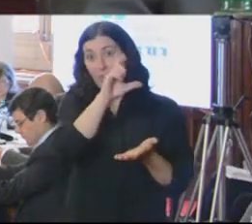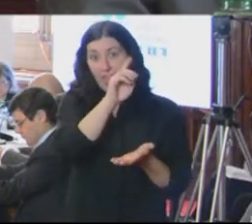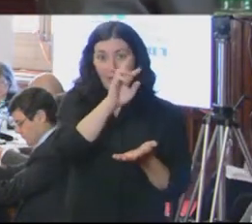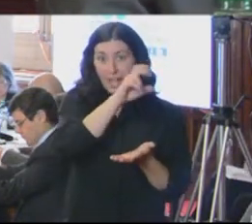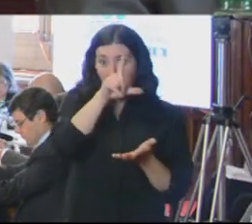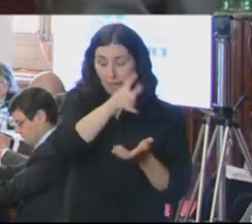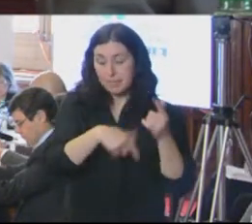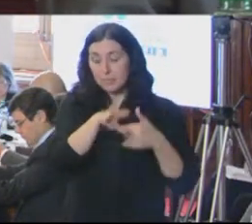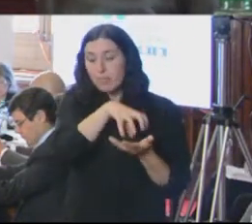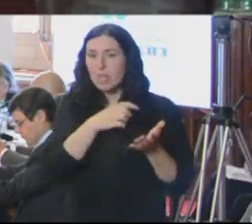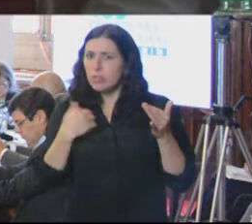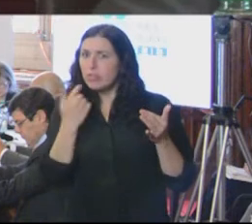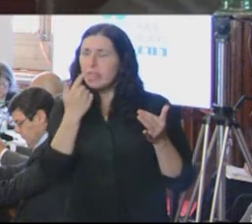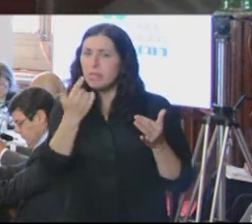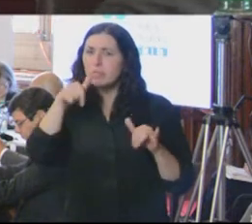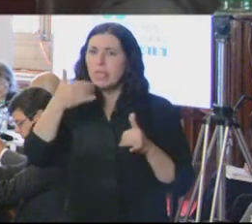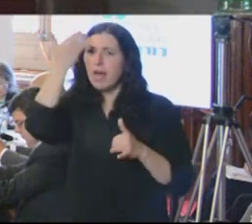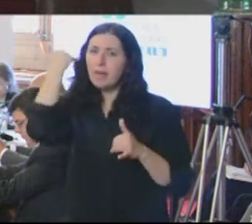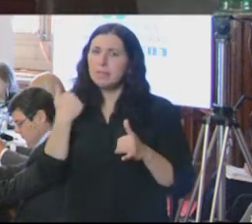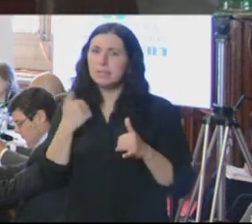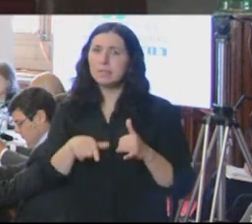mencionamos, como lo mencionamos anteriormente,